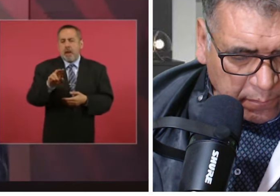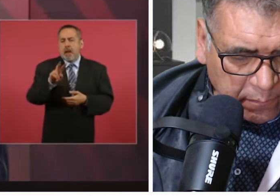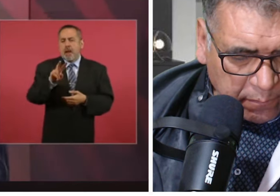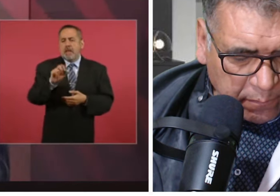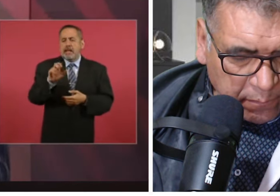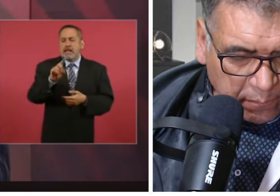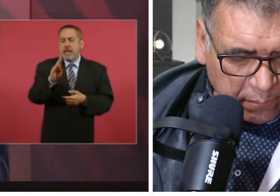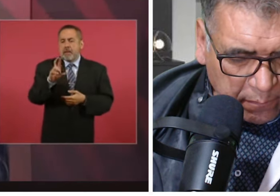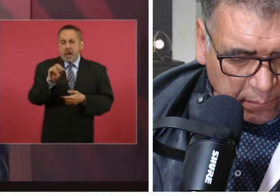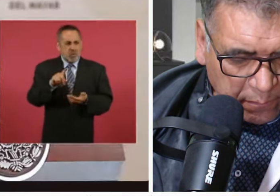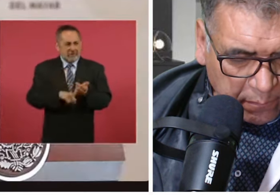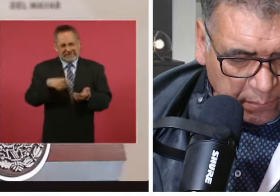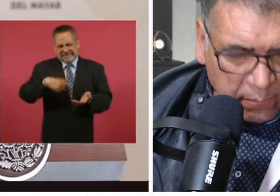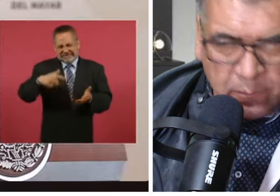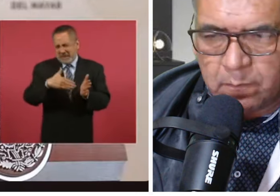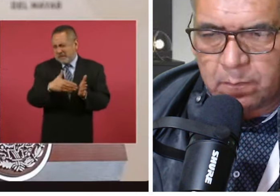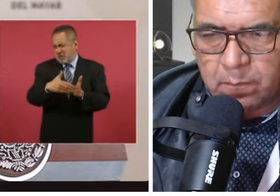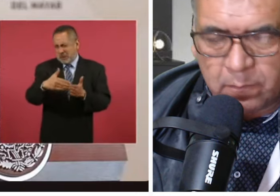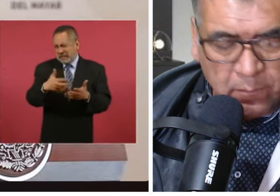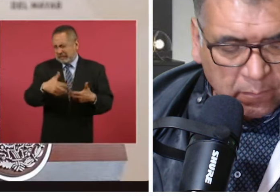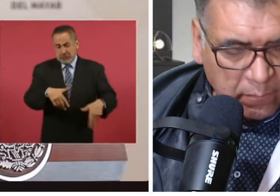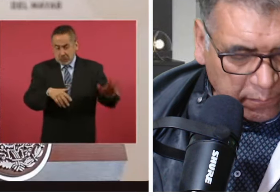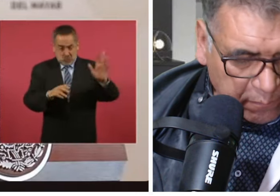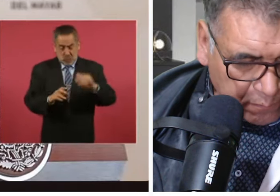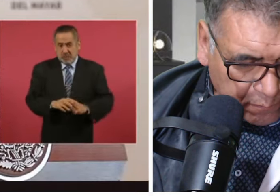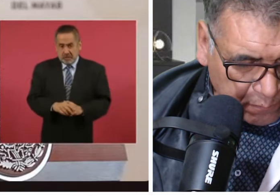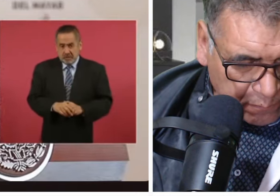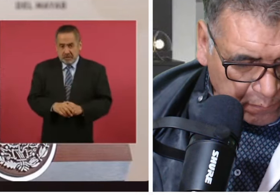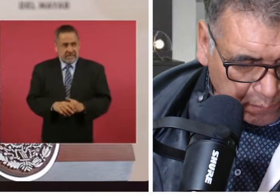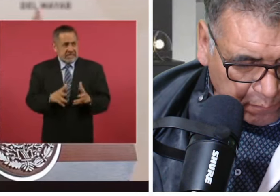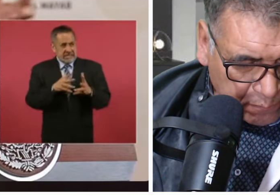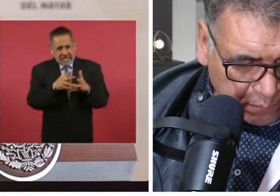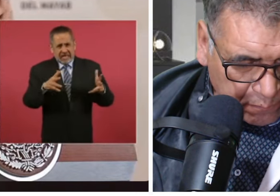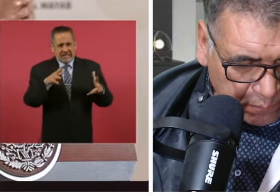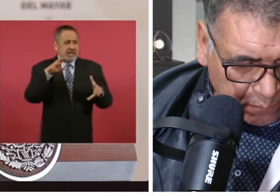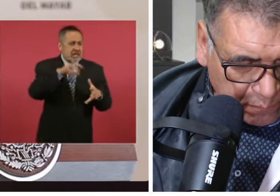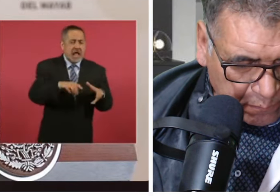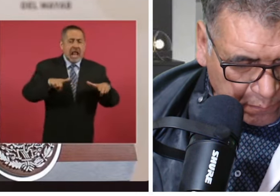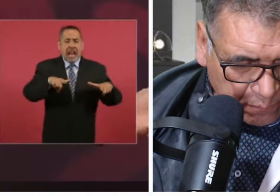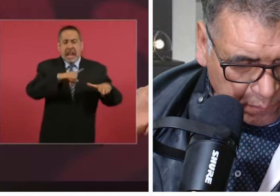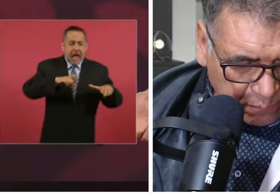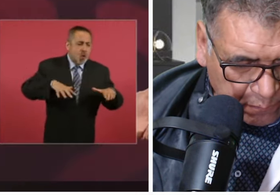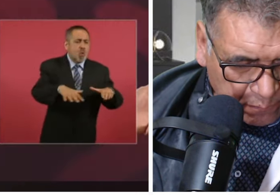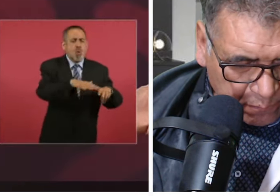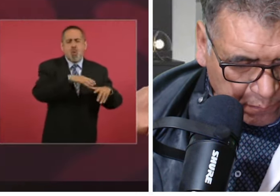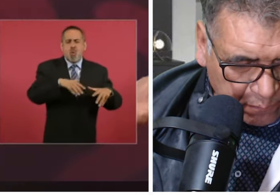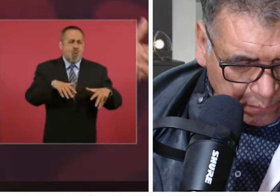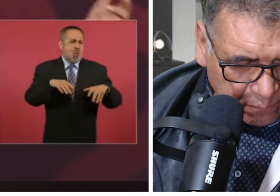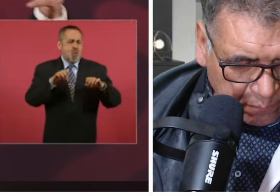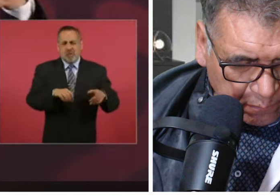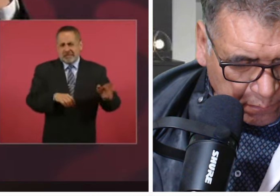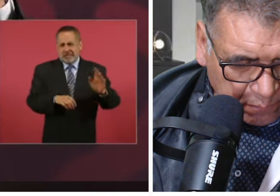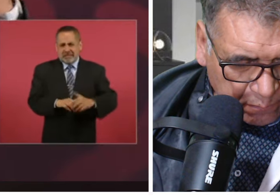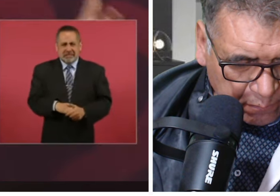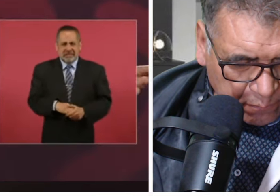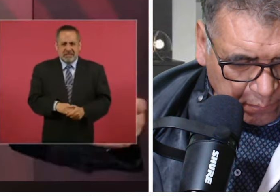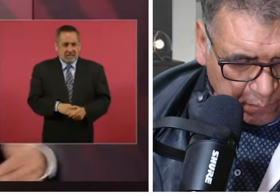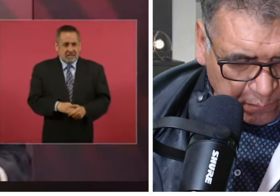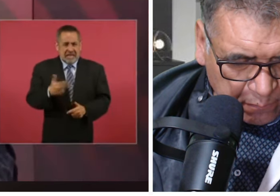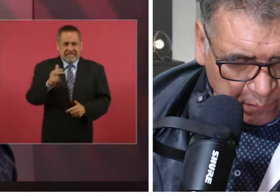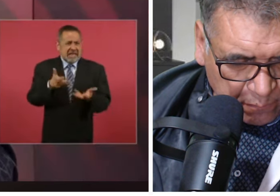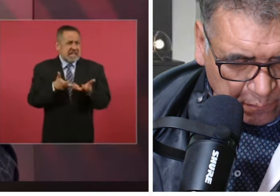de valer millones de pesos, porque son casas con lago artificial y